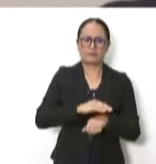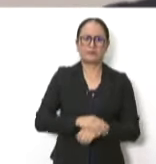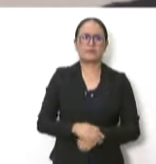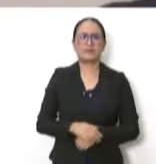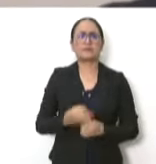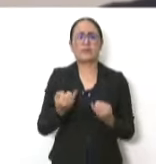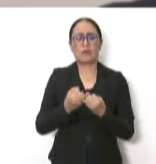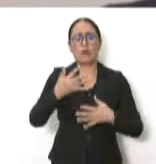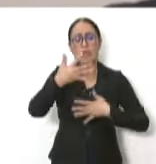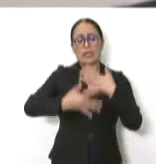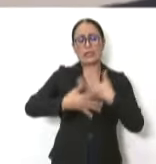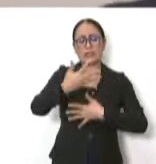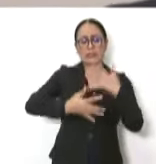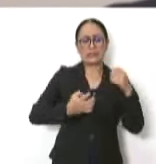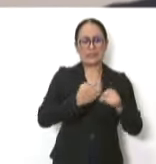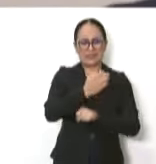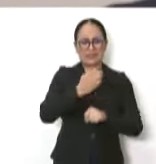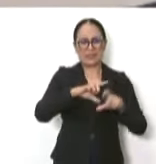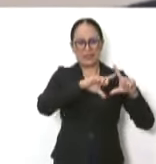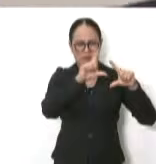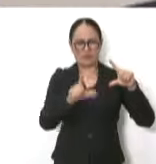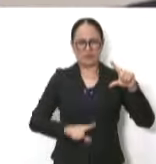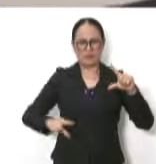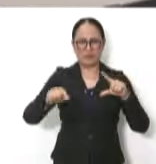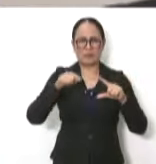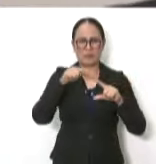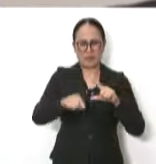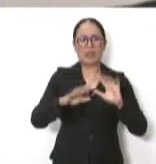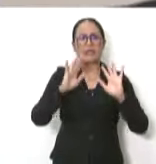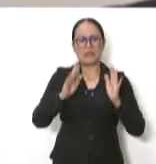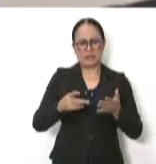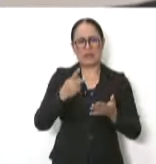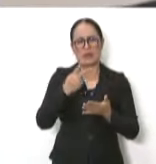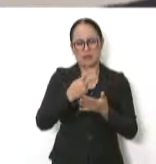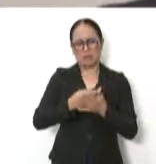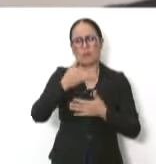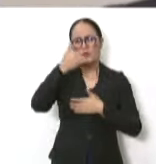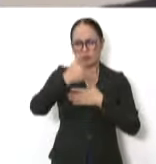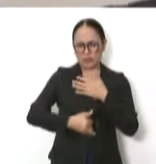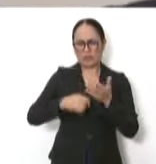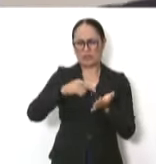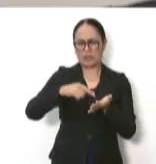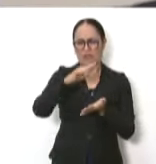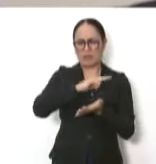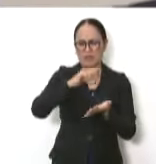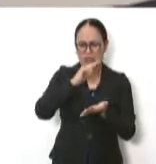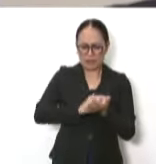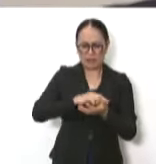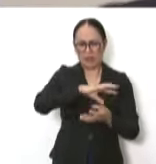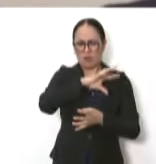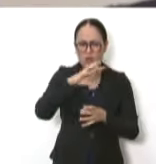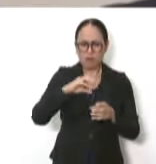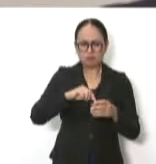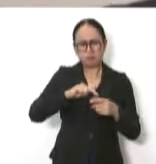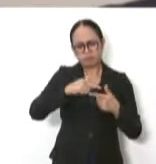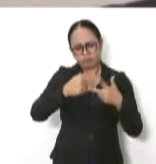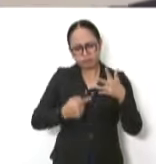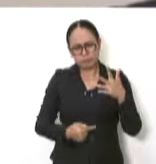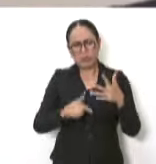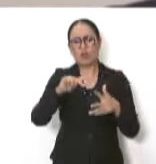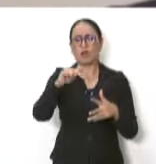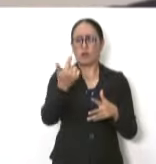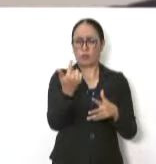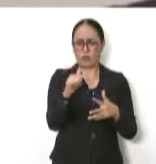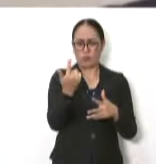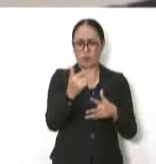15 estados ya tienen proyectos de ley. O sea, si sumamos estos 12, que ya tienen los